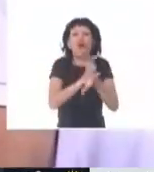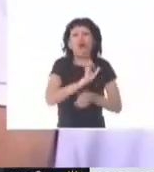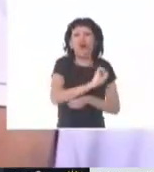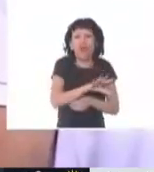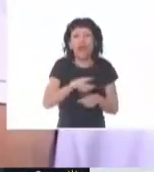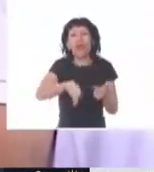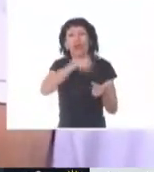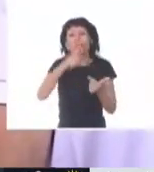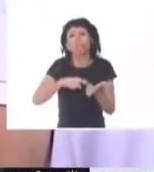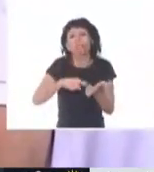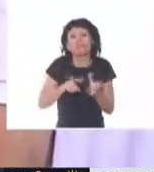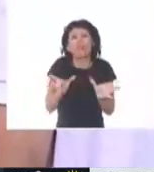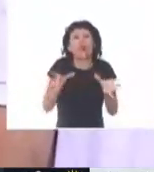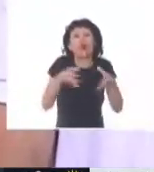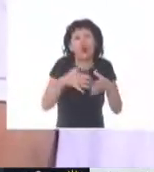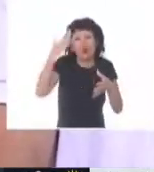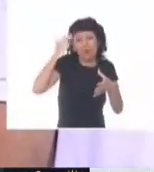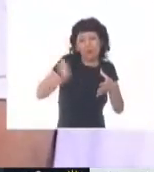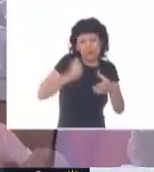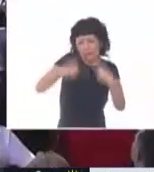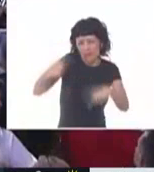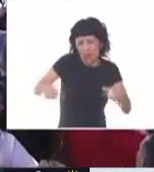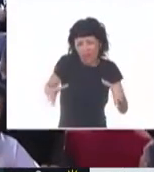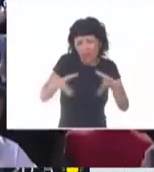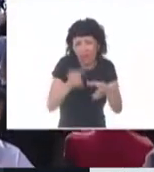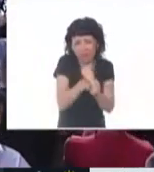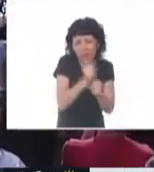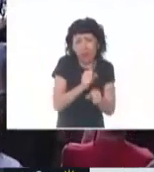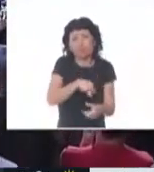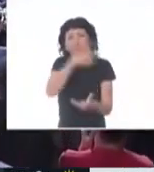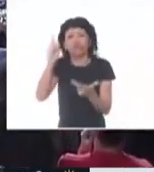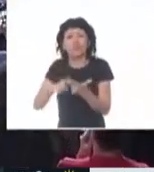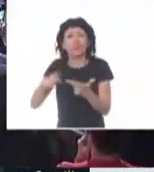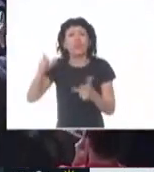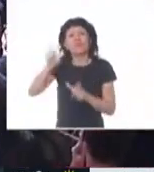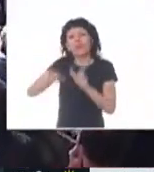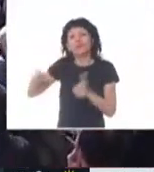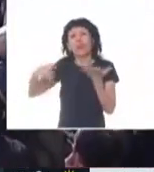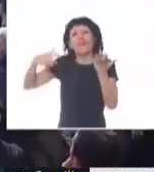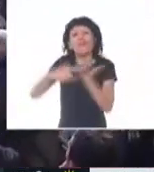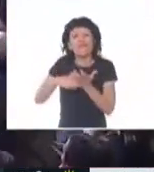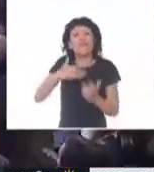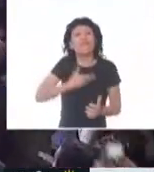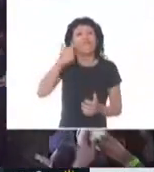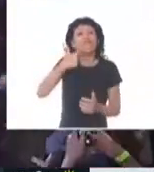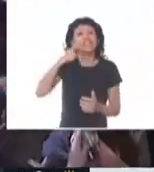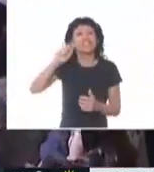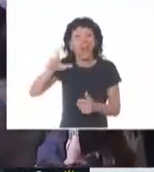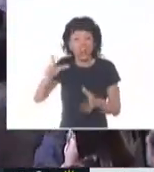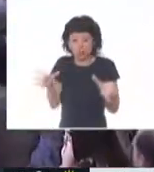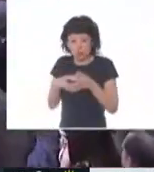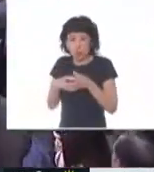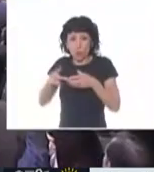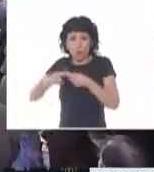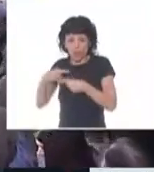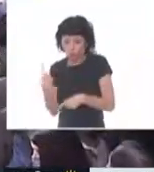cada uno de los miembros de las fuerzas de seguridad, a cada uno de los fiscales de nuestra fuerza política y de la